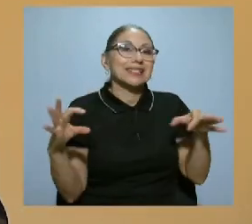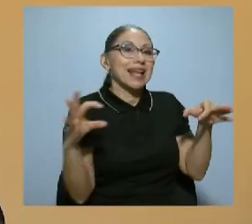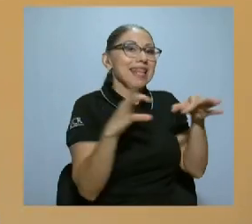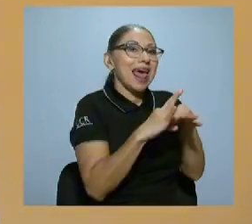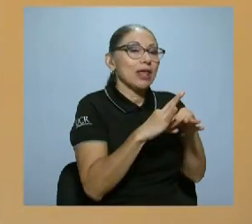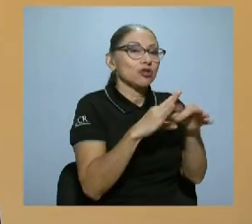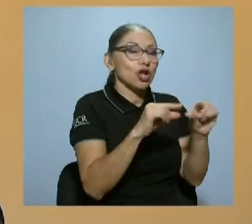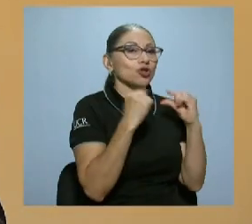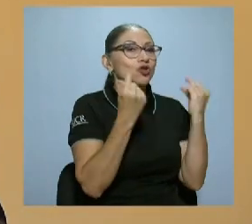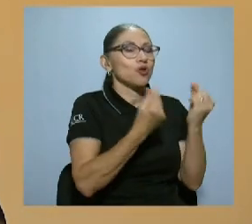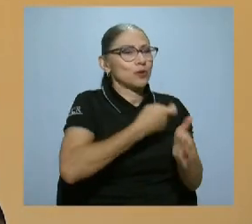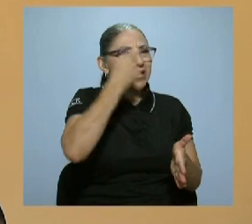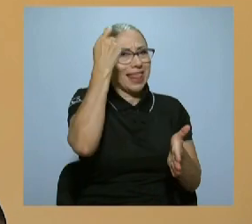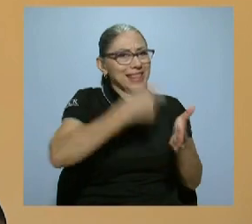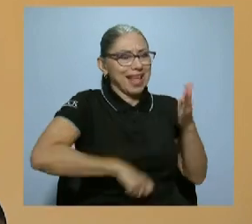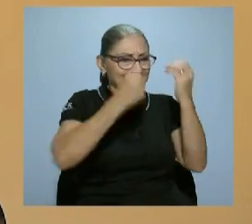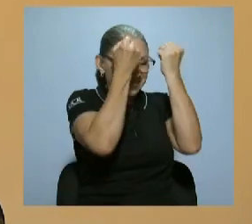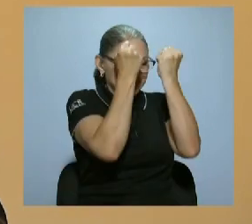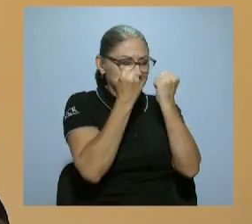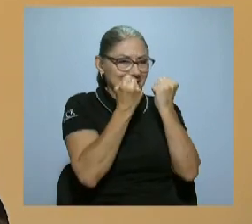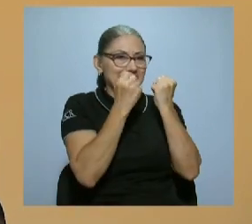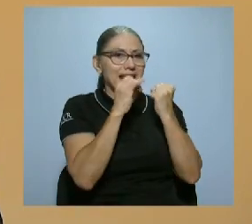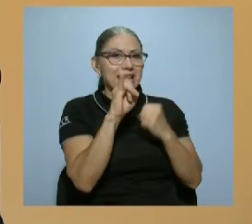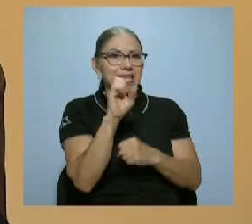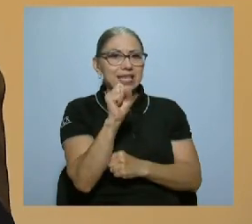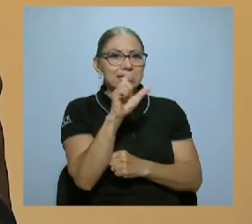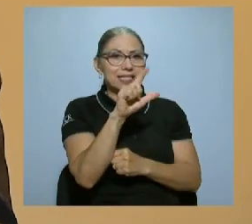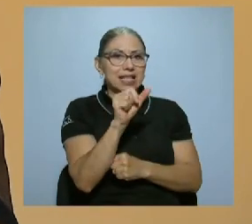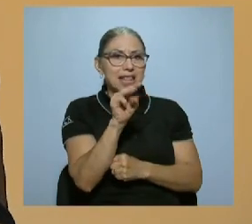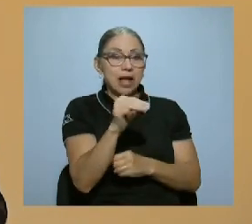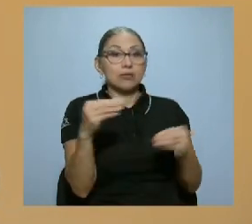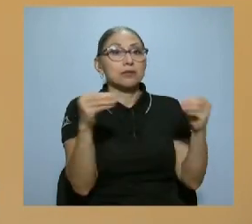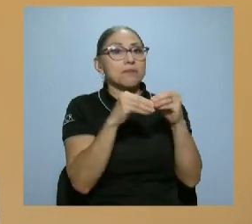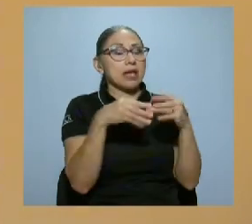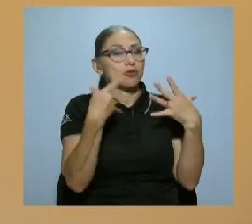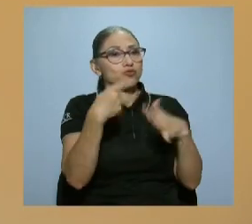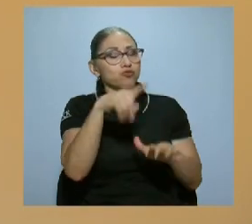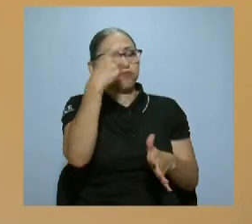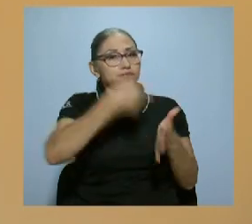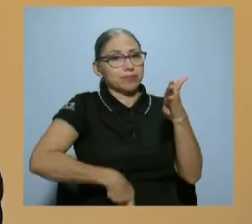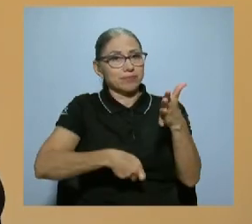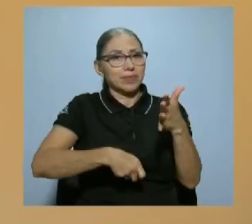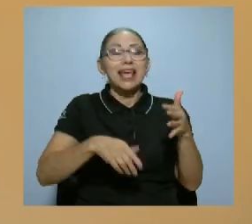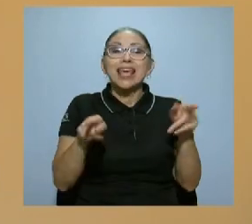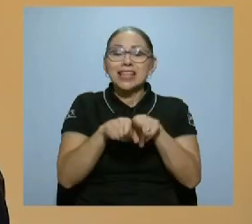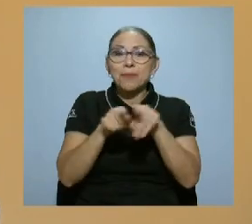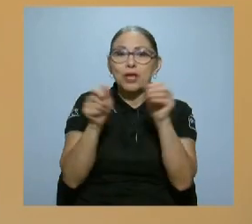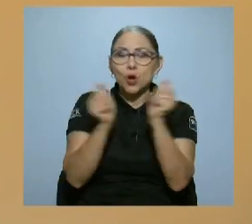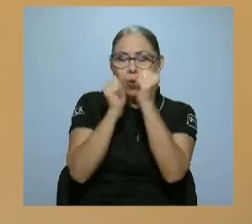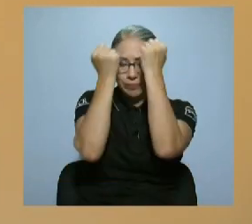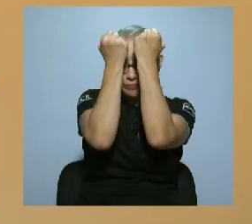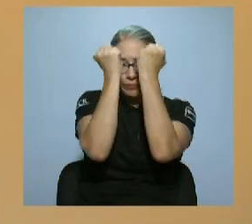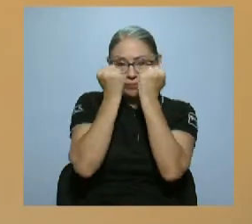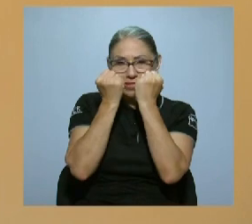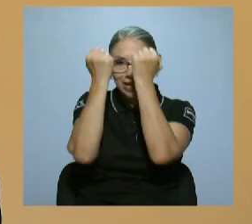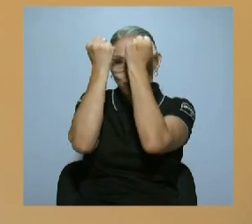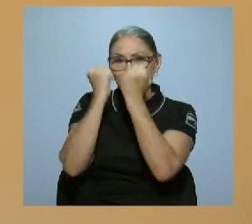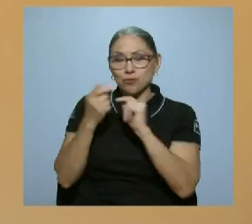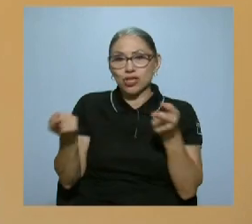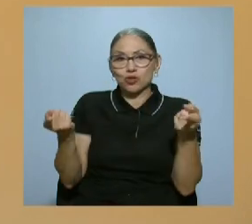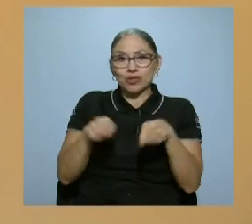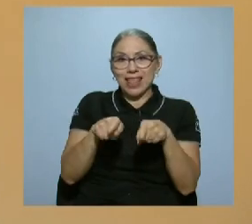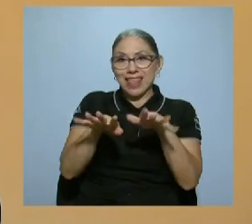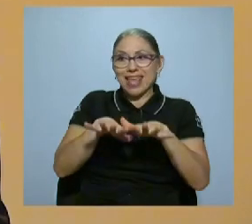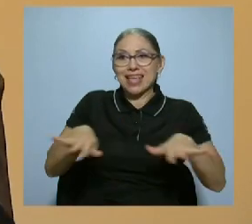islámicos. Ha sido muy importante en todo lo que estamos hablando. Y en el terrorismo que se sucede en esa área, en la India,